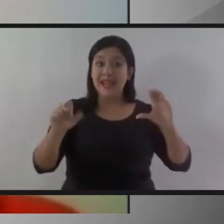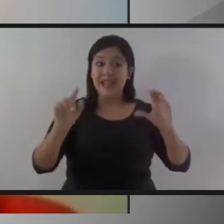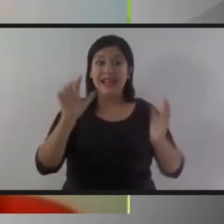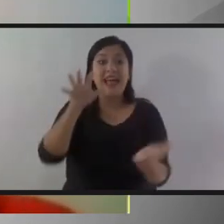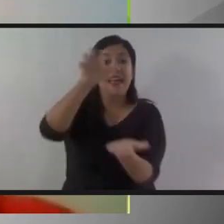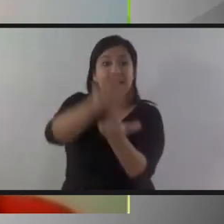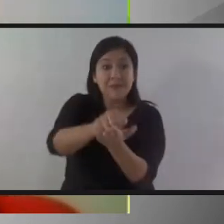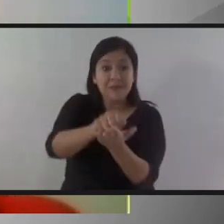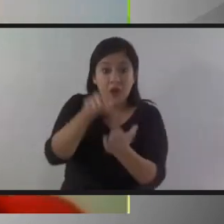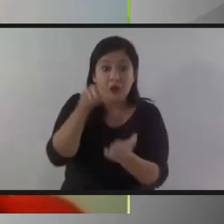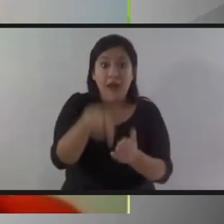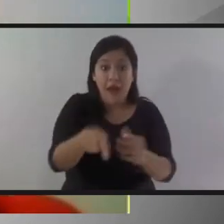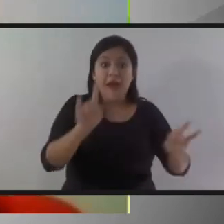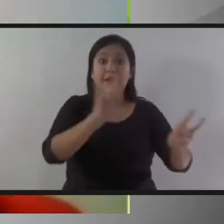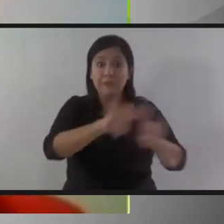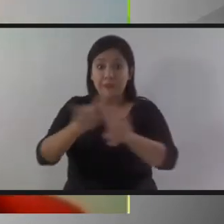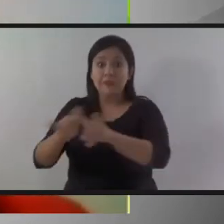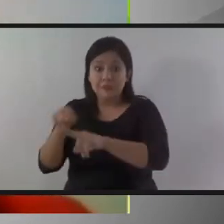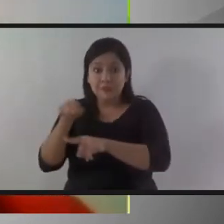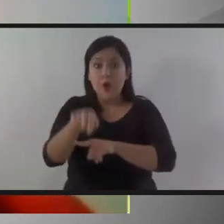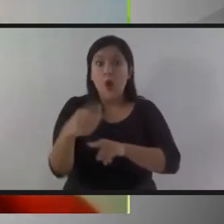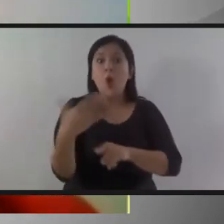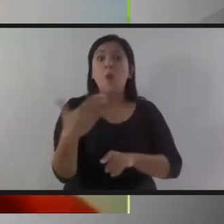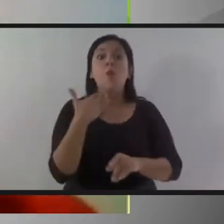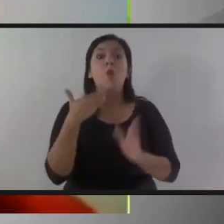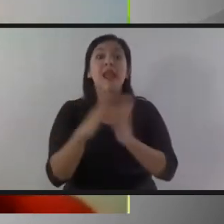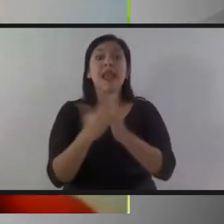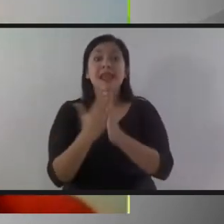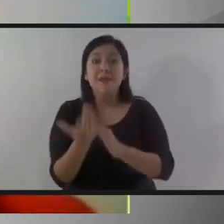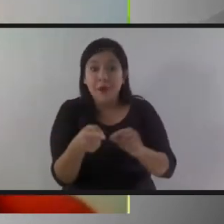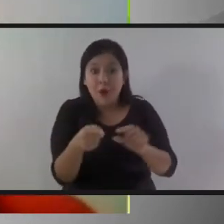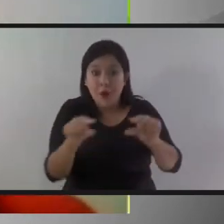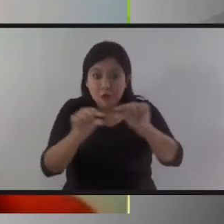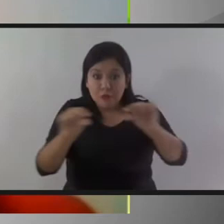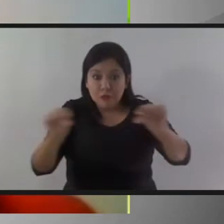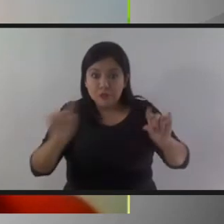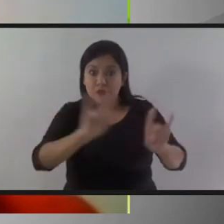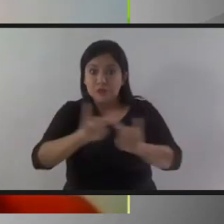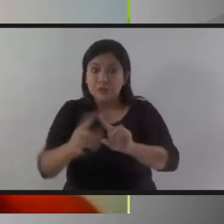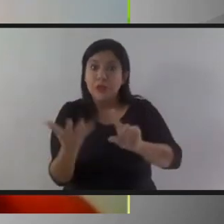inscripción y posteriormente los podemos acercar o las chicas los pueden postear.